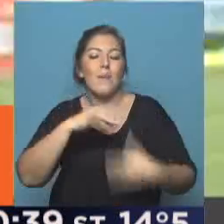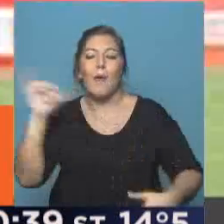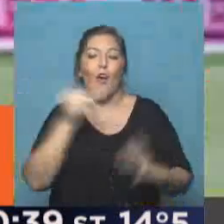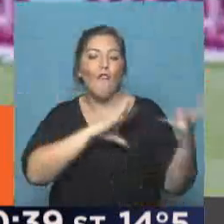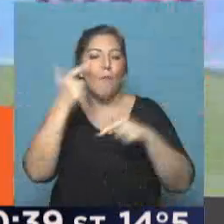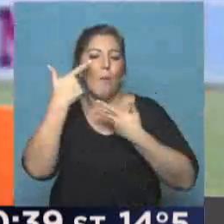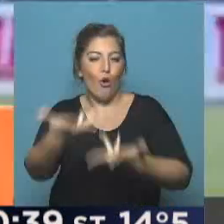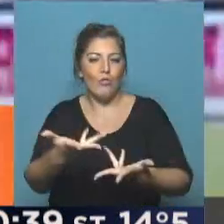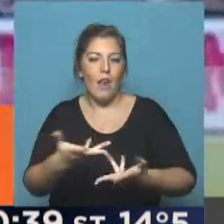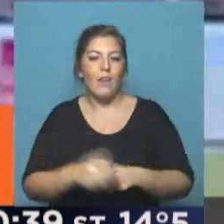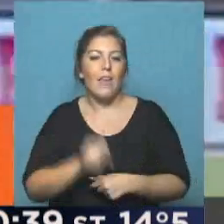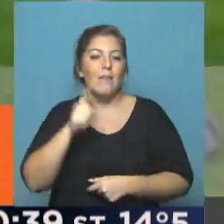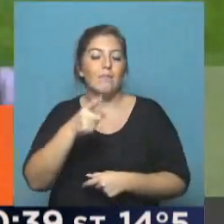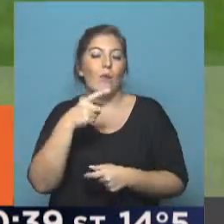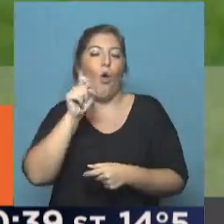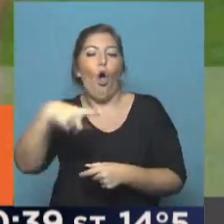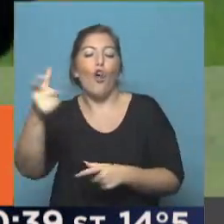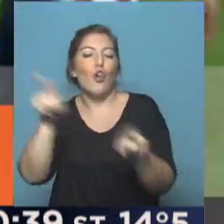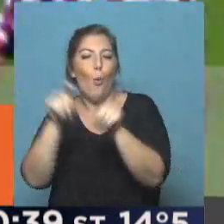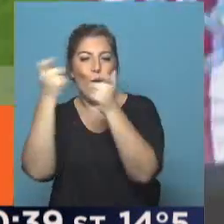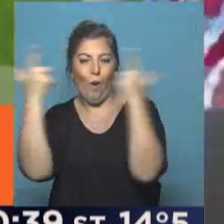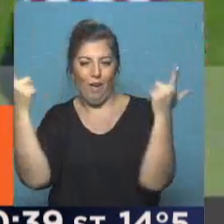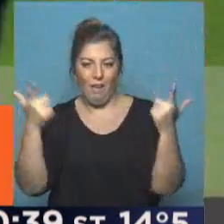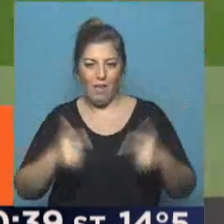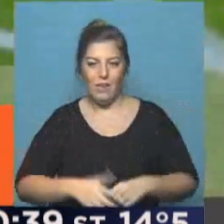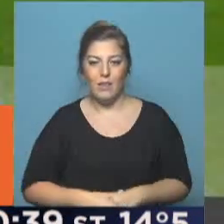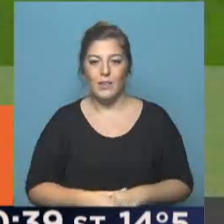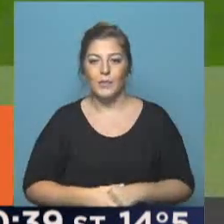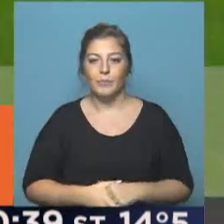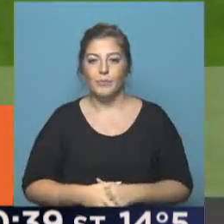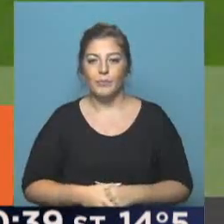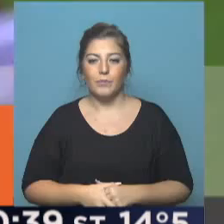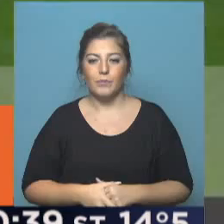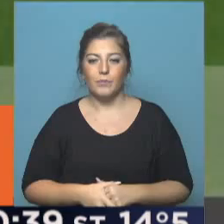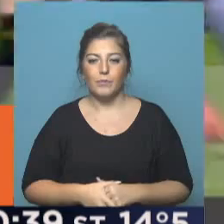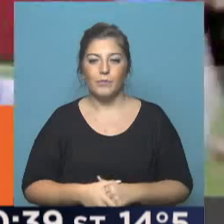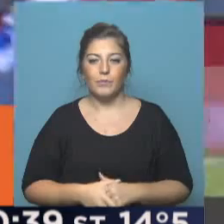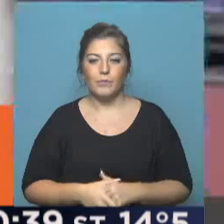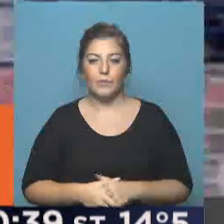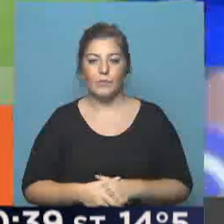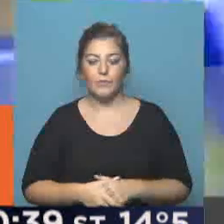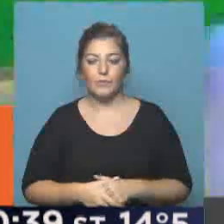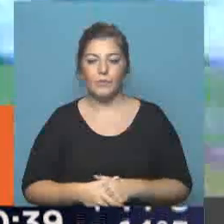de demostrar que eres irrepetible. Messi en el balcón del área. ¡Qué bien! ¡El chute Messi!